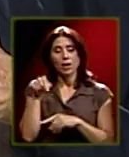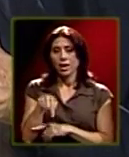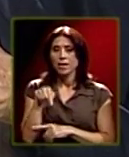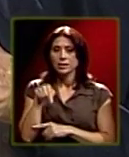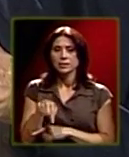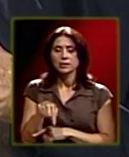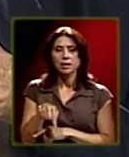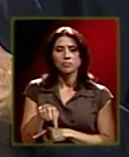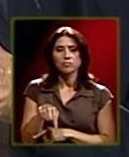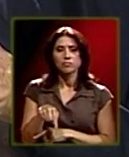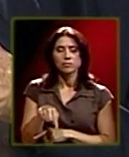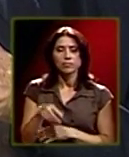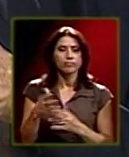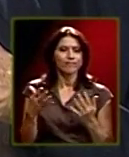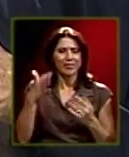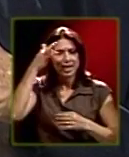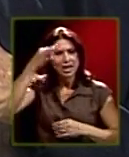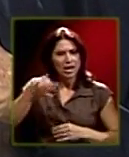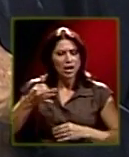creo que a lo largo de los años,